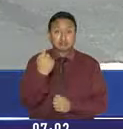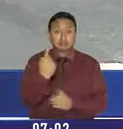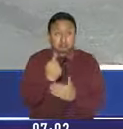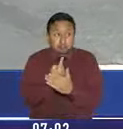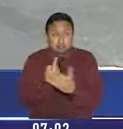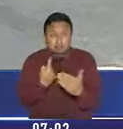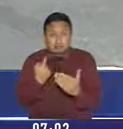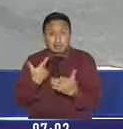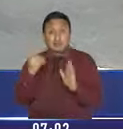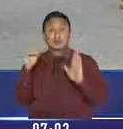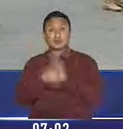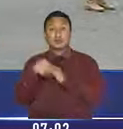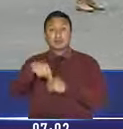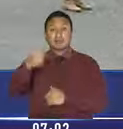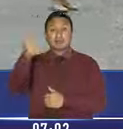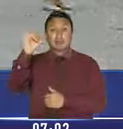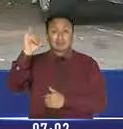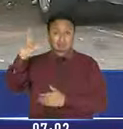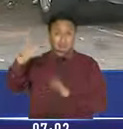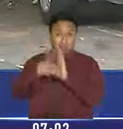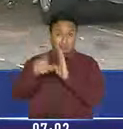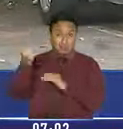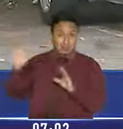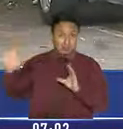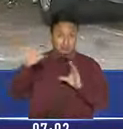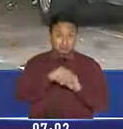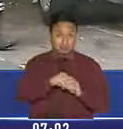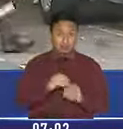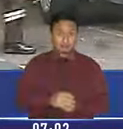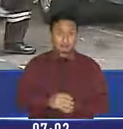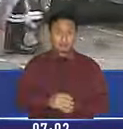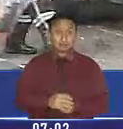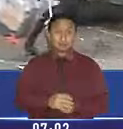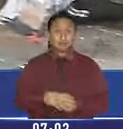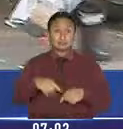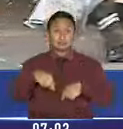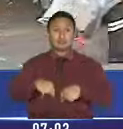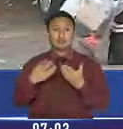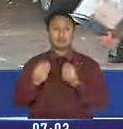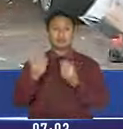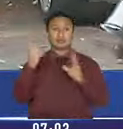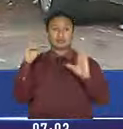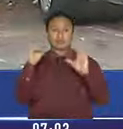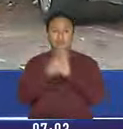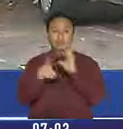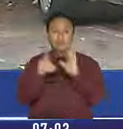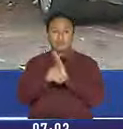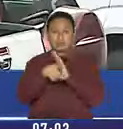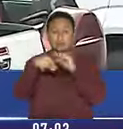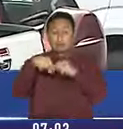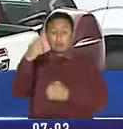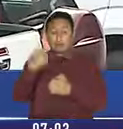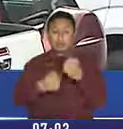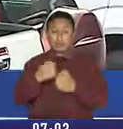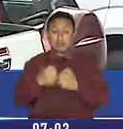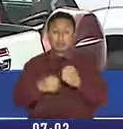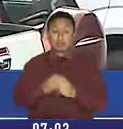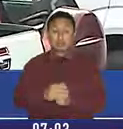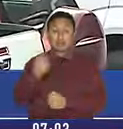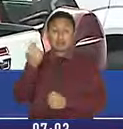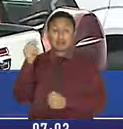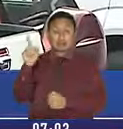de dinero. Y es que a pesar de las denuncias de los perjudicados y el escándalo que generó el Big Money, actualmente no existe